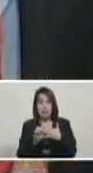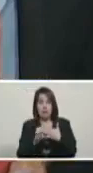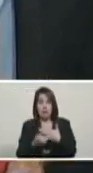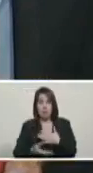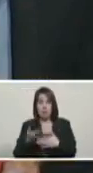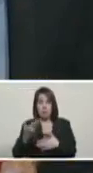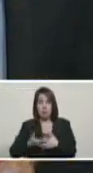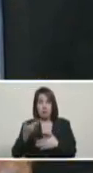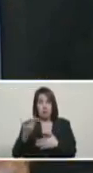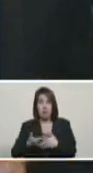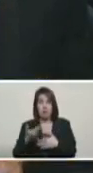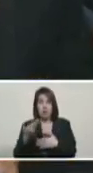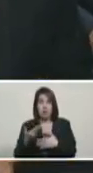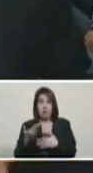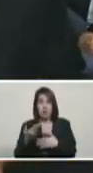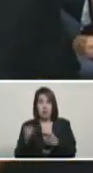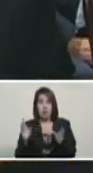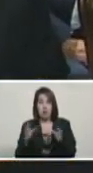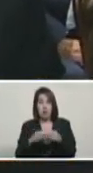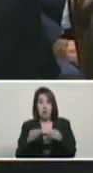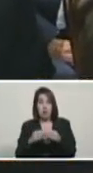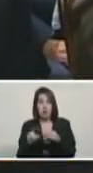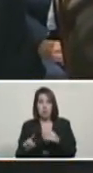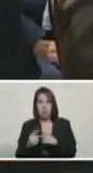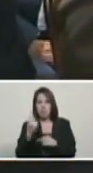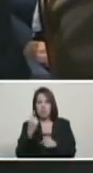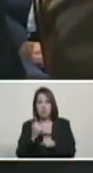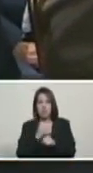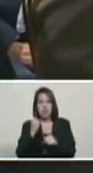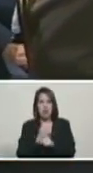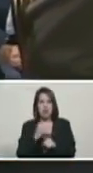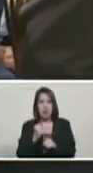Pedro Infante, con el factor de corrección quedaría